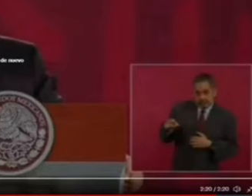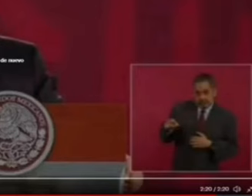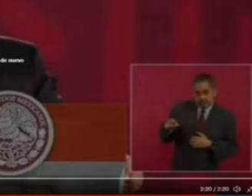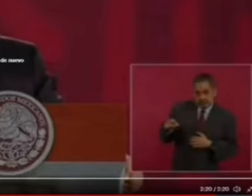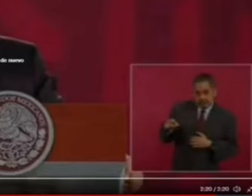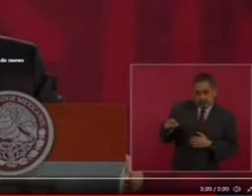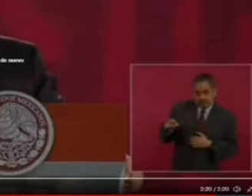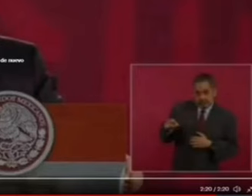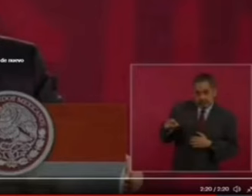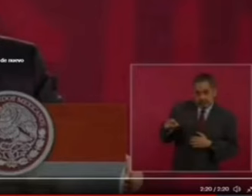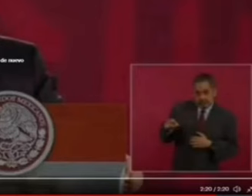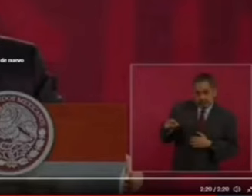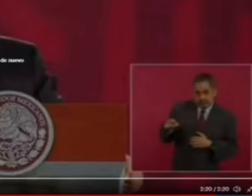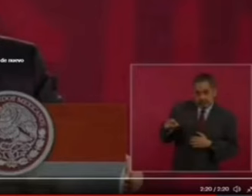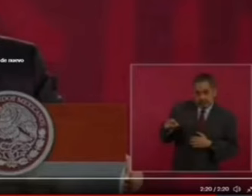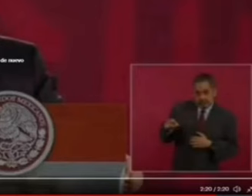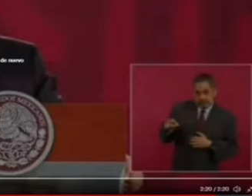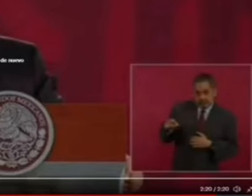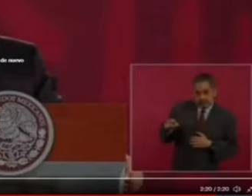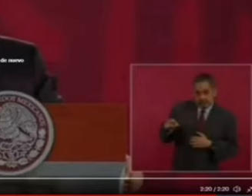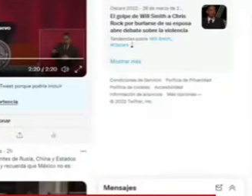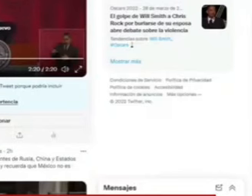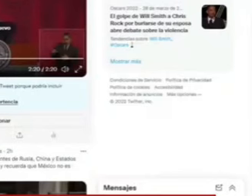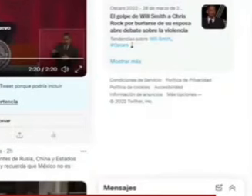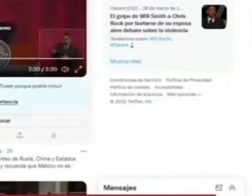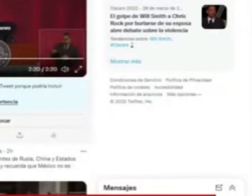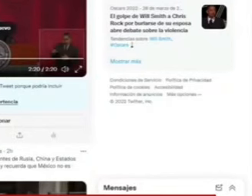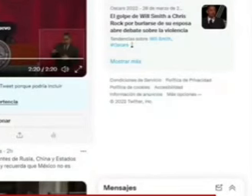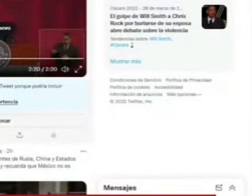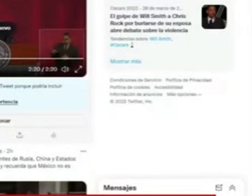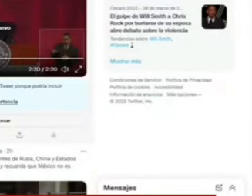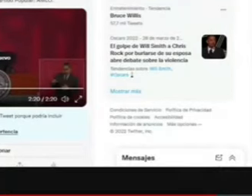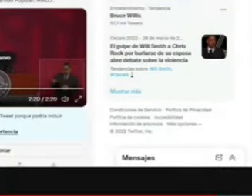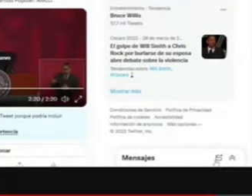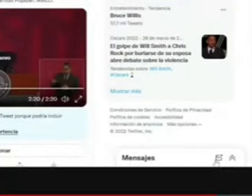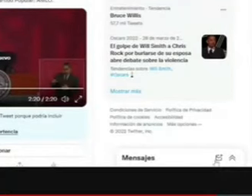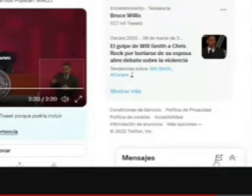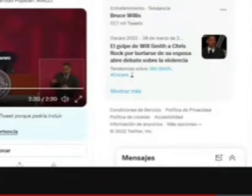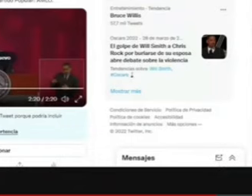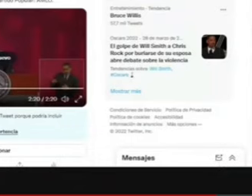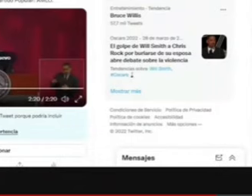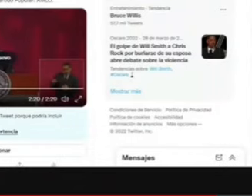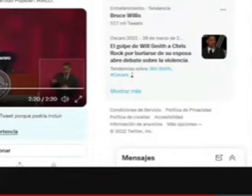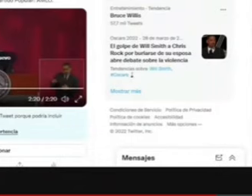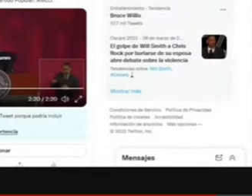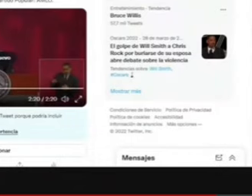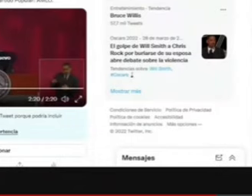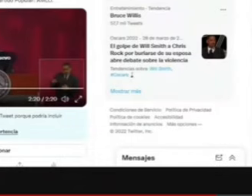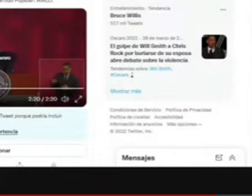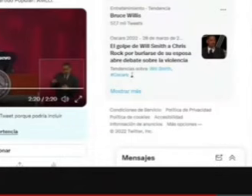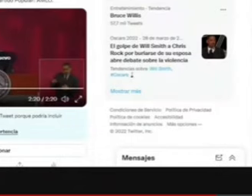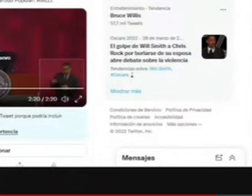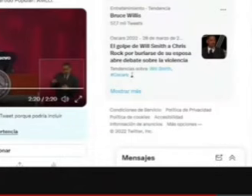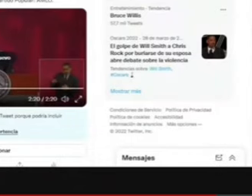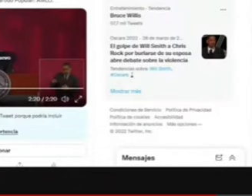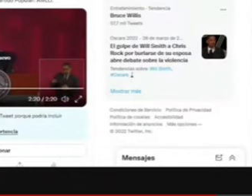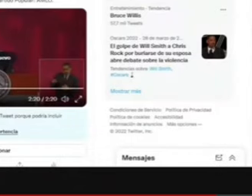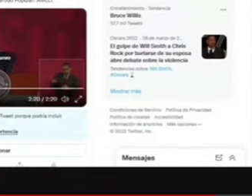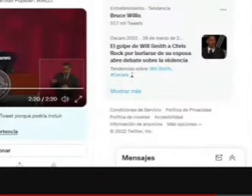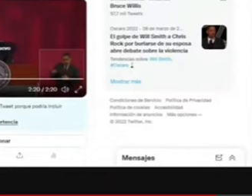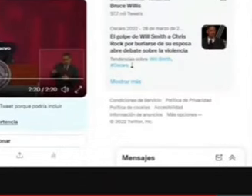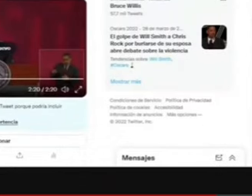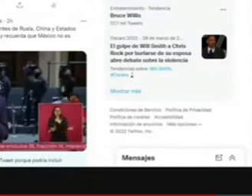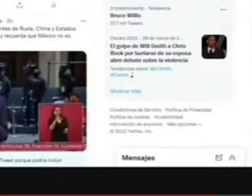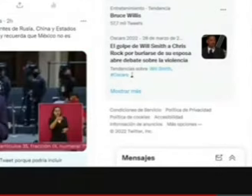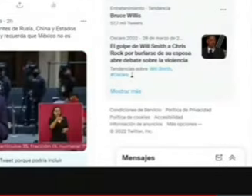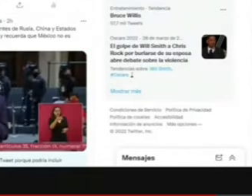interesantes en esta amplia respuesta ante el cuestionamiento de Alberto